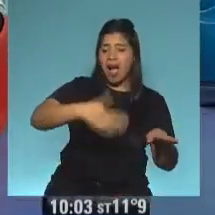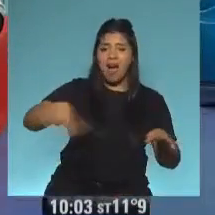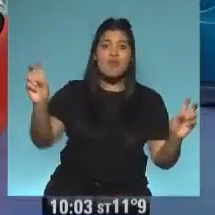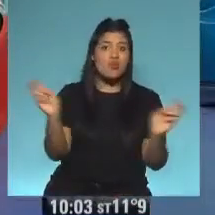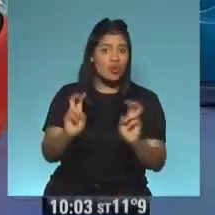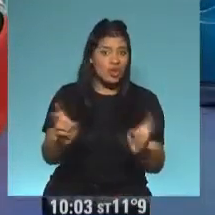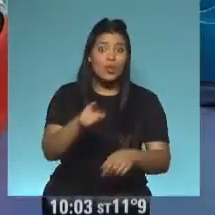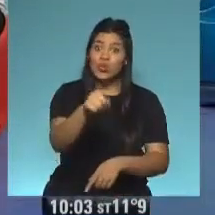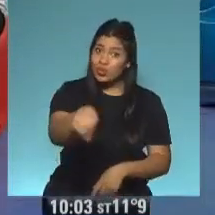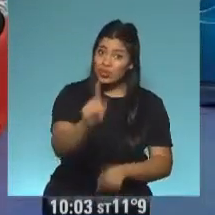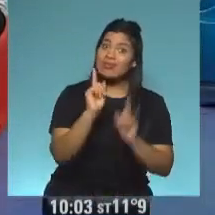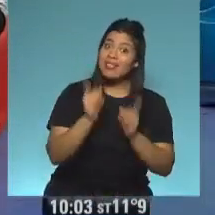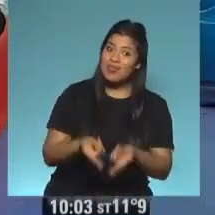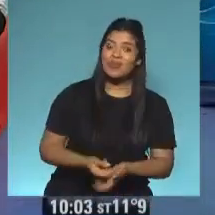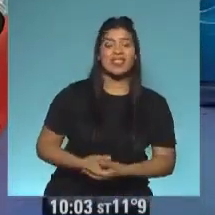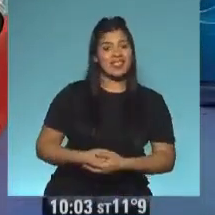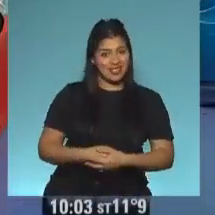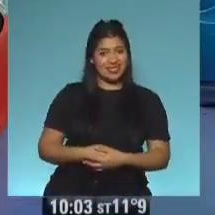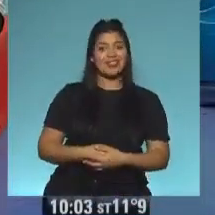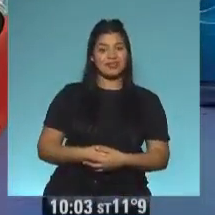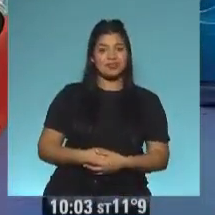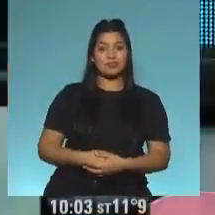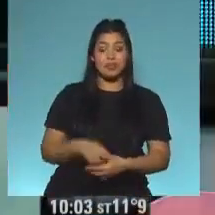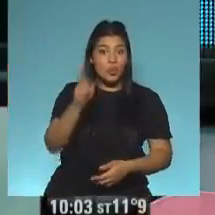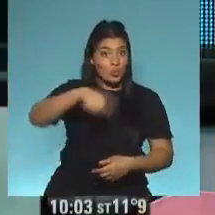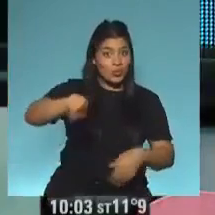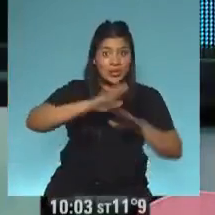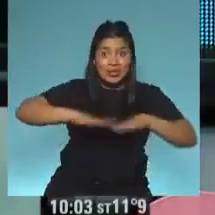muchas gracias, señor. En casa lo disfrutaron también